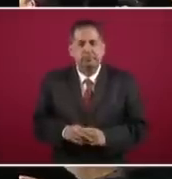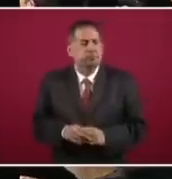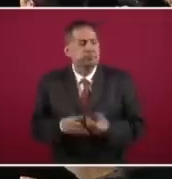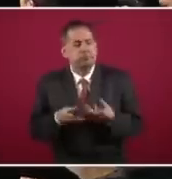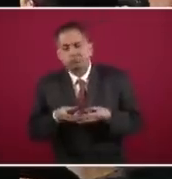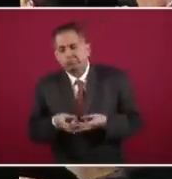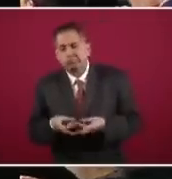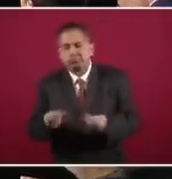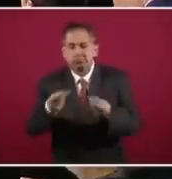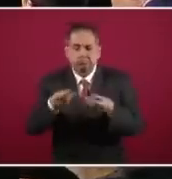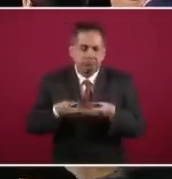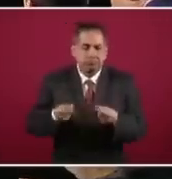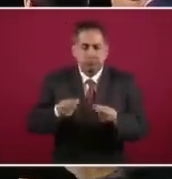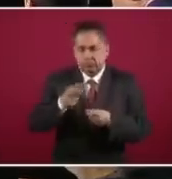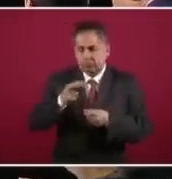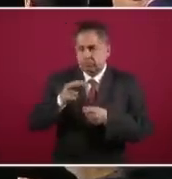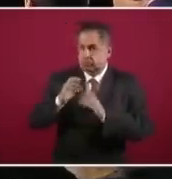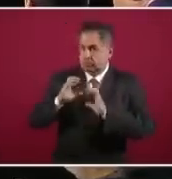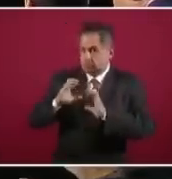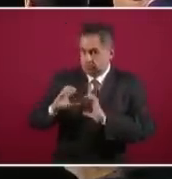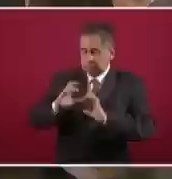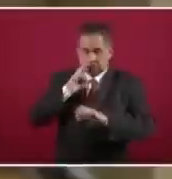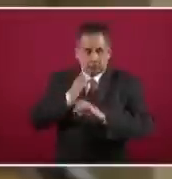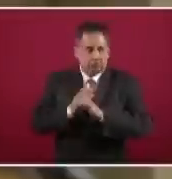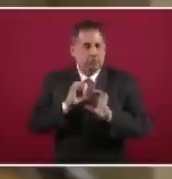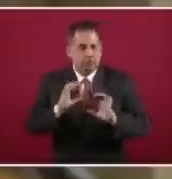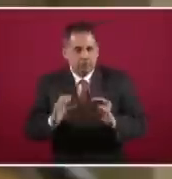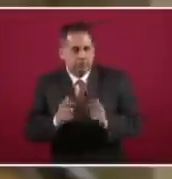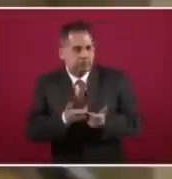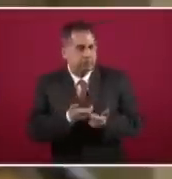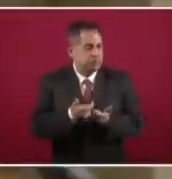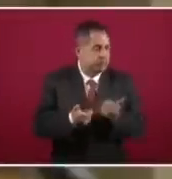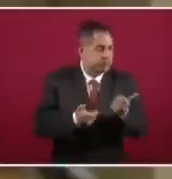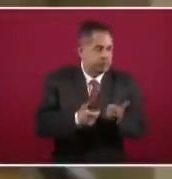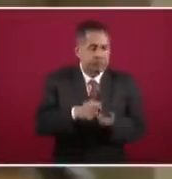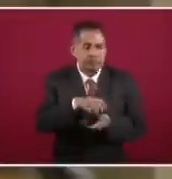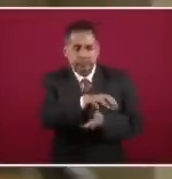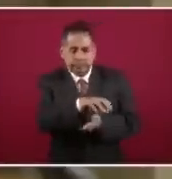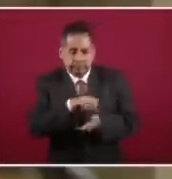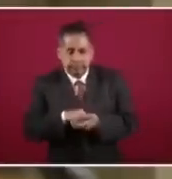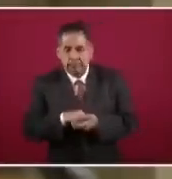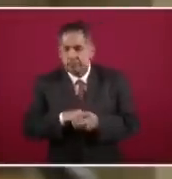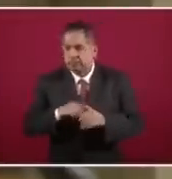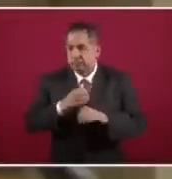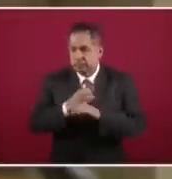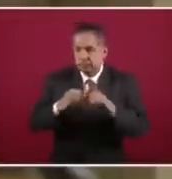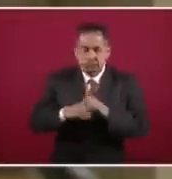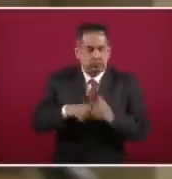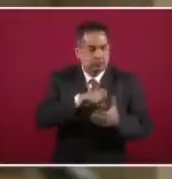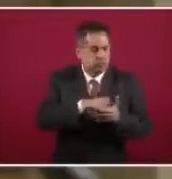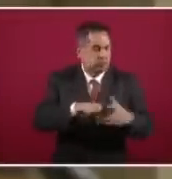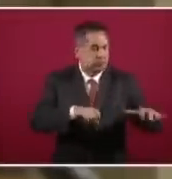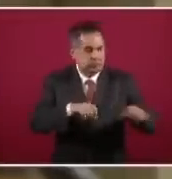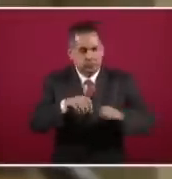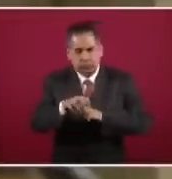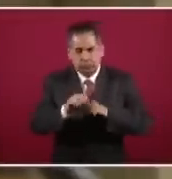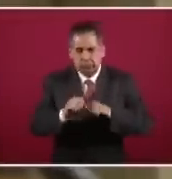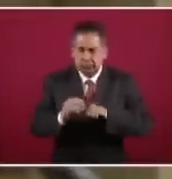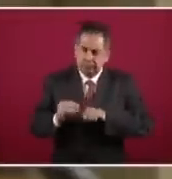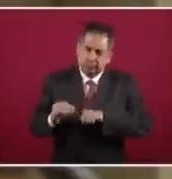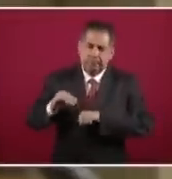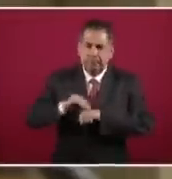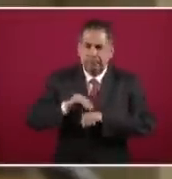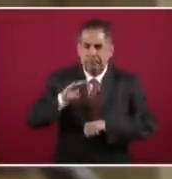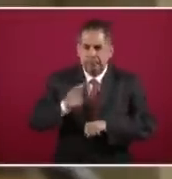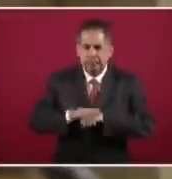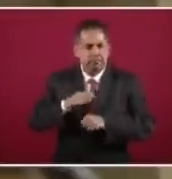gastos responsables, gente que busca no solo adquirir un bien, sino hacer una cuestión un poco más,